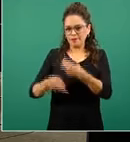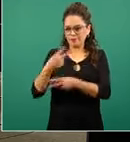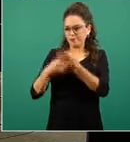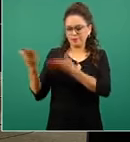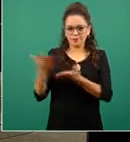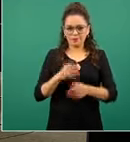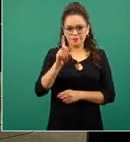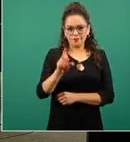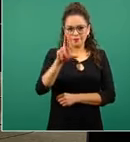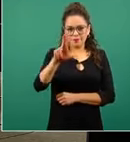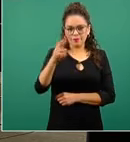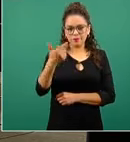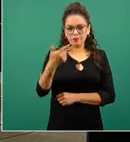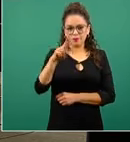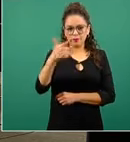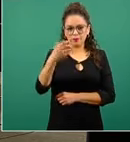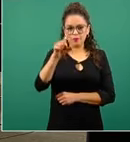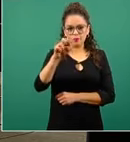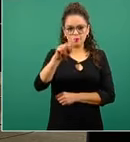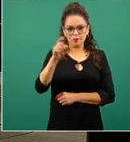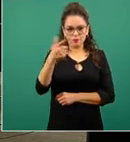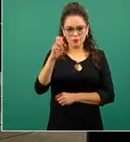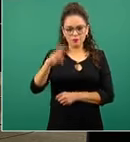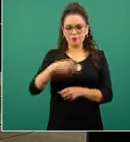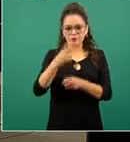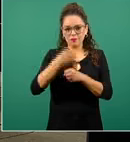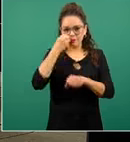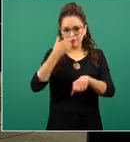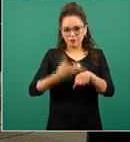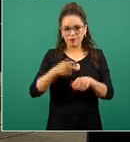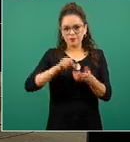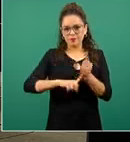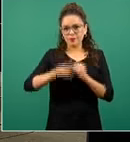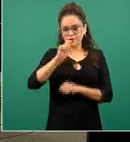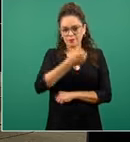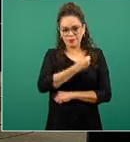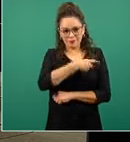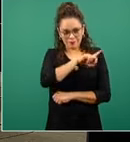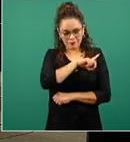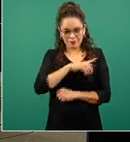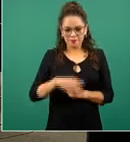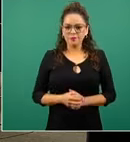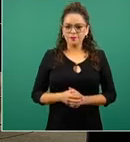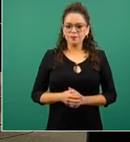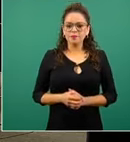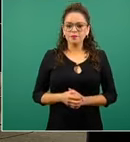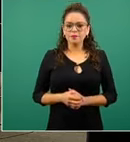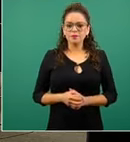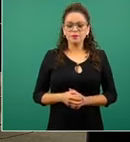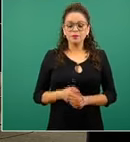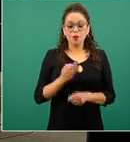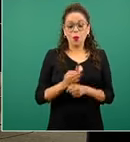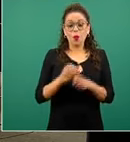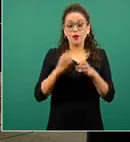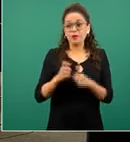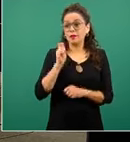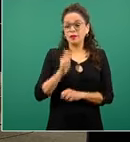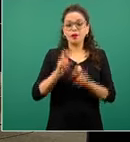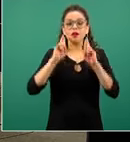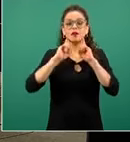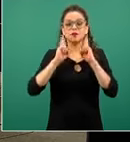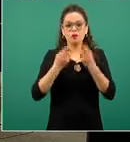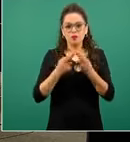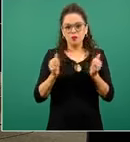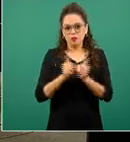López-Gatell, subsecretario de Prevención y Promoción de la Salud. Estábamos participando en este momento de la reunión presidencial a través de la